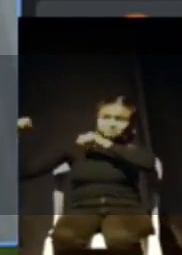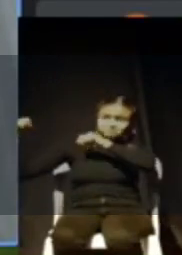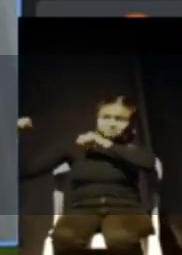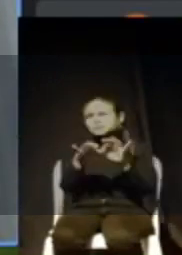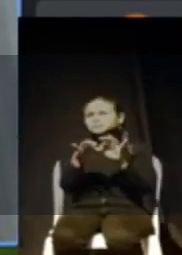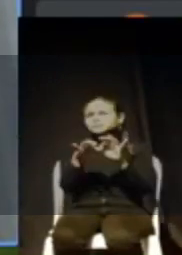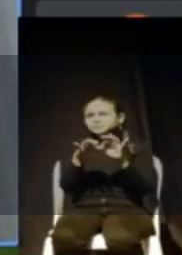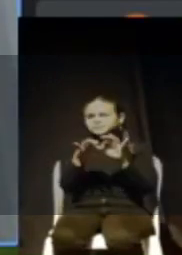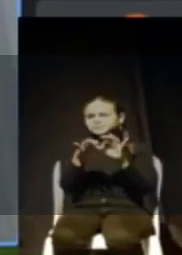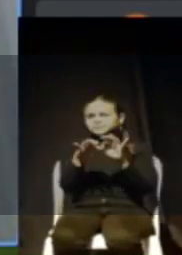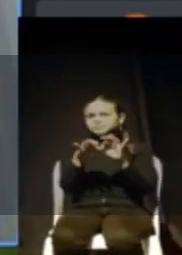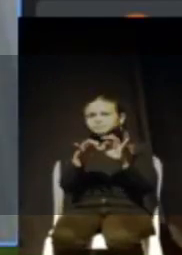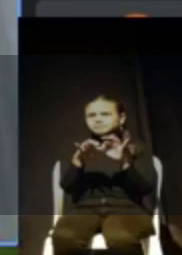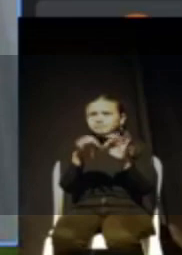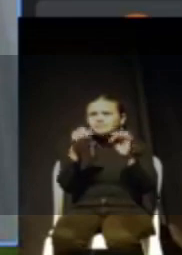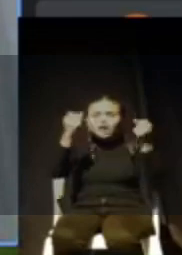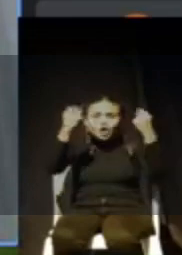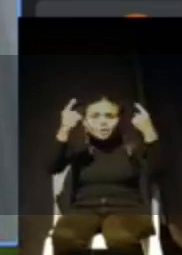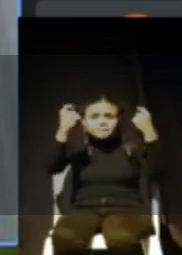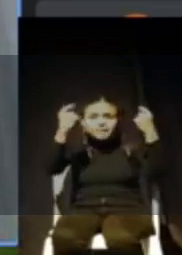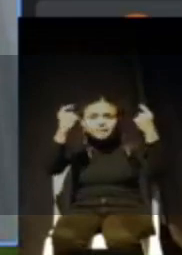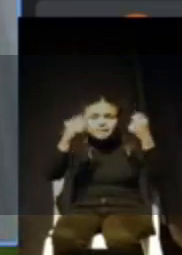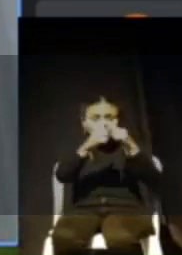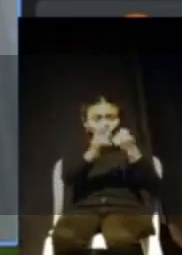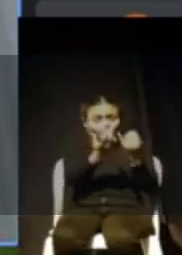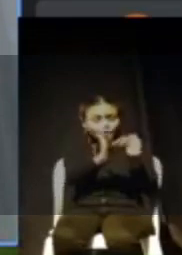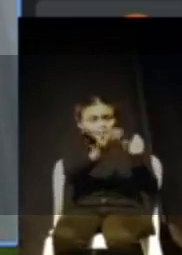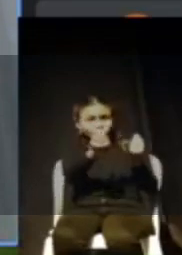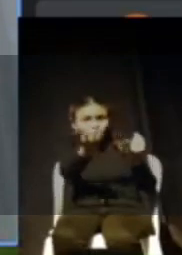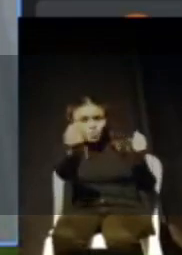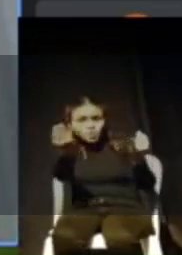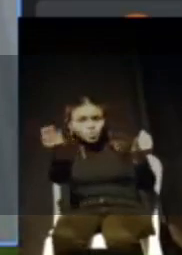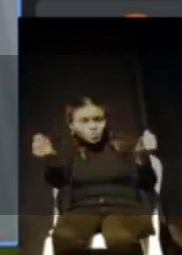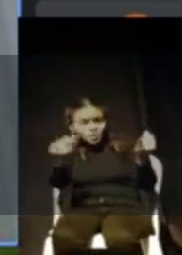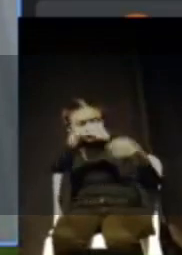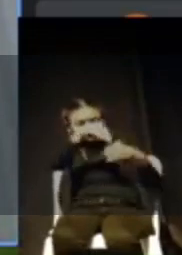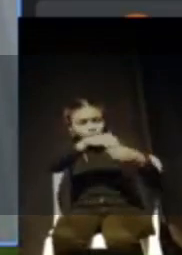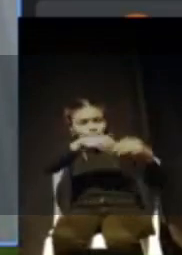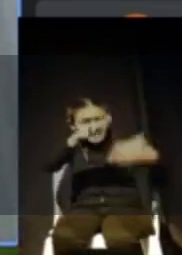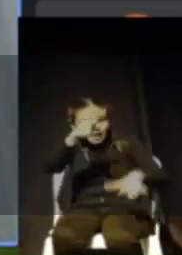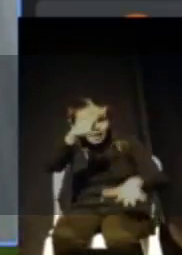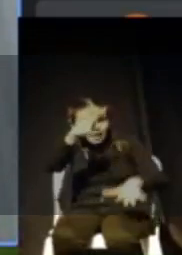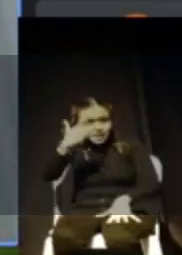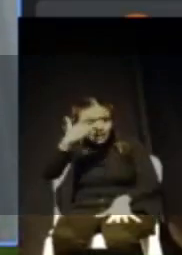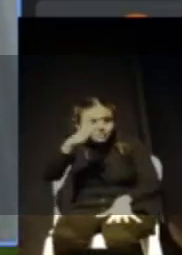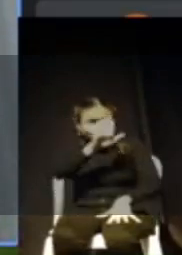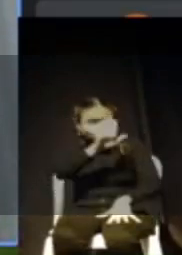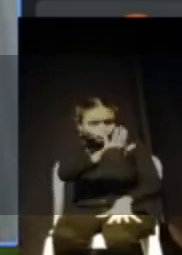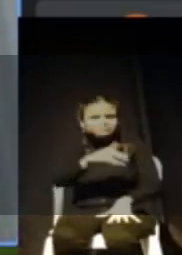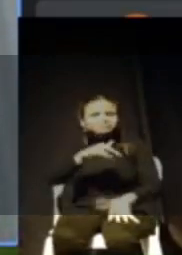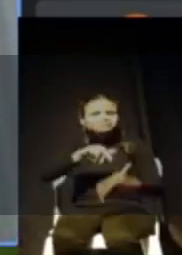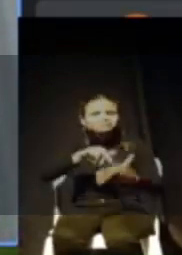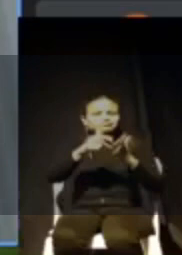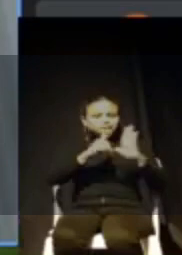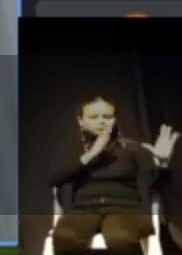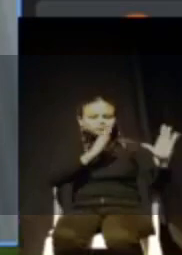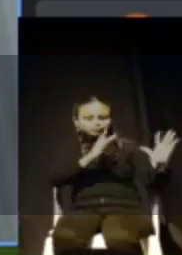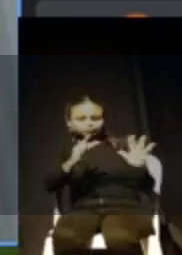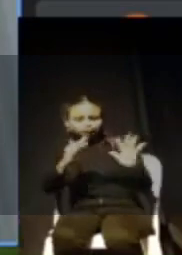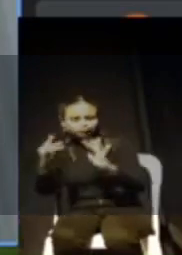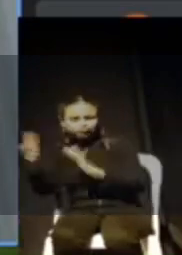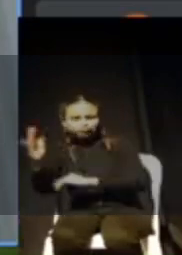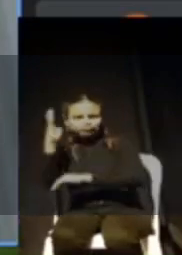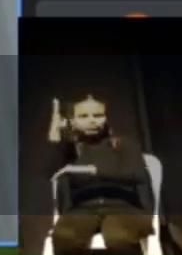Y para ello es necesario comprender inicialmente cuando hablamos de educación afro, afro en educación, ¿a qué nos referimos? Hablamos de cátedra de estudios afrocolombianos, ¿a qué nos